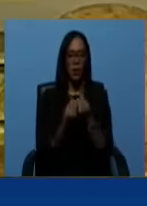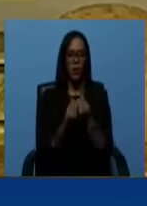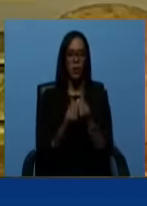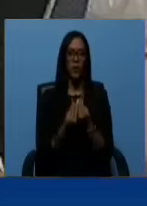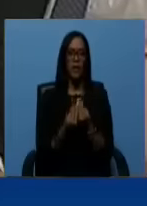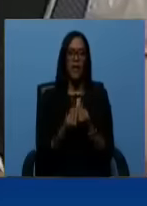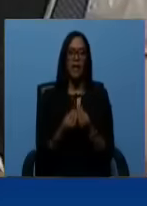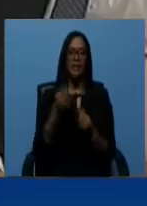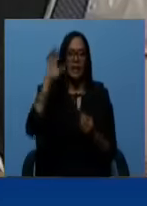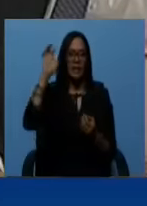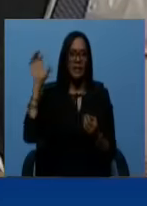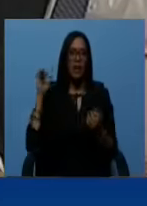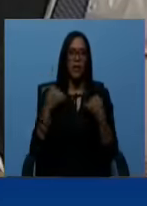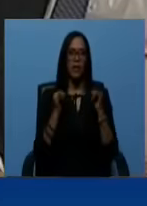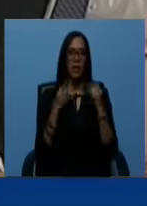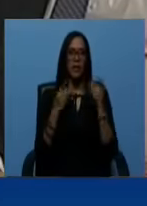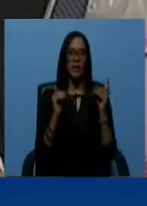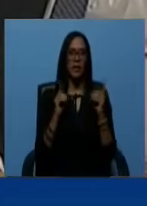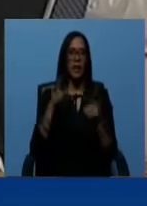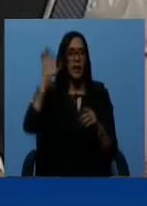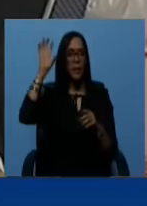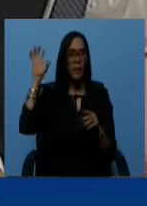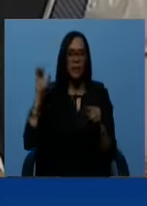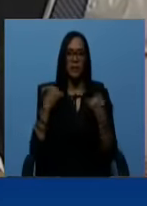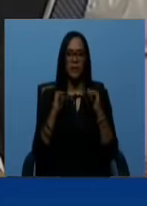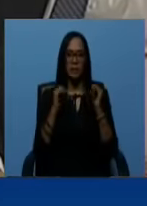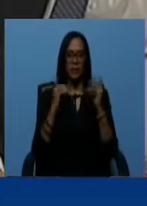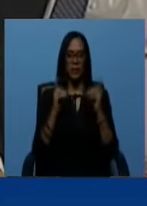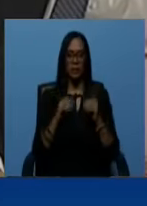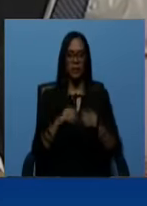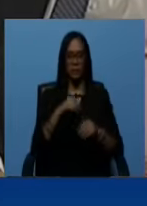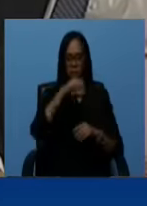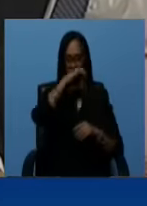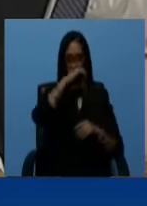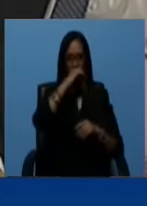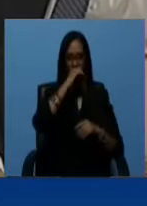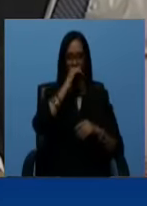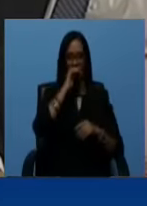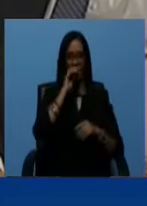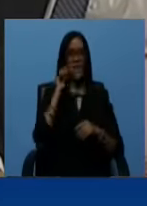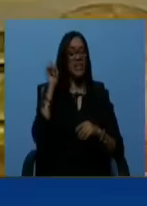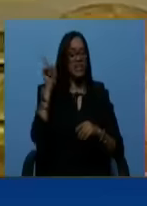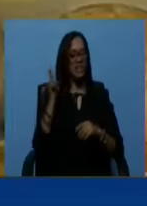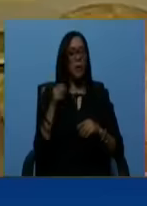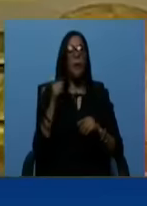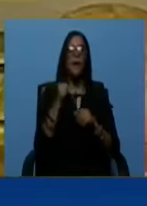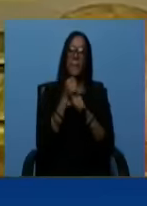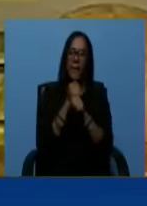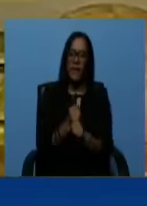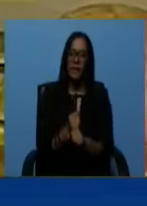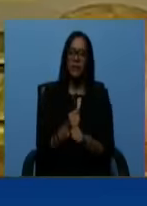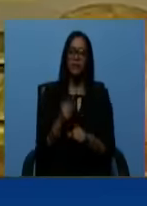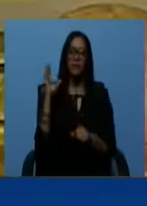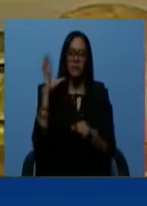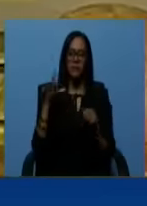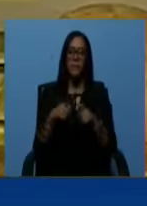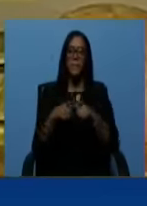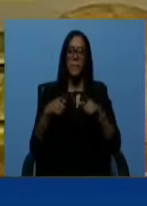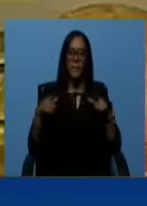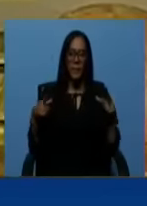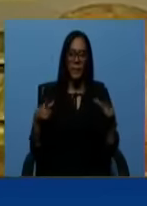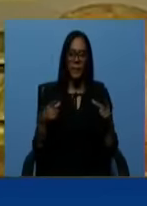entre estados independientes, entre países independientes. Y si ellos aspiran que su país sea grande, como dicen